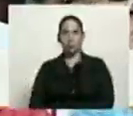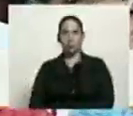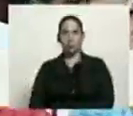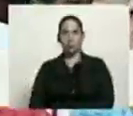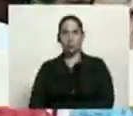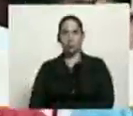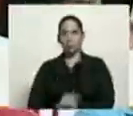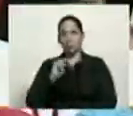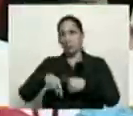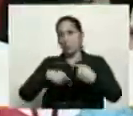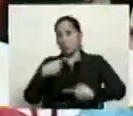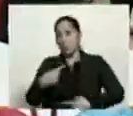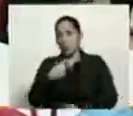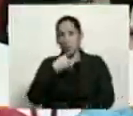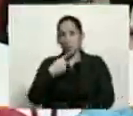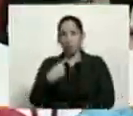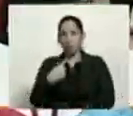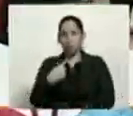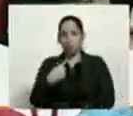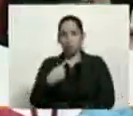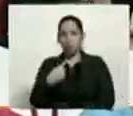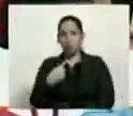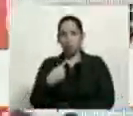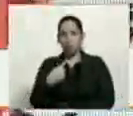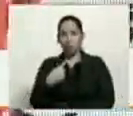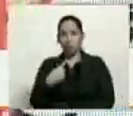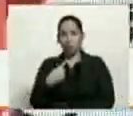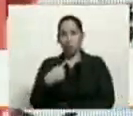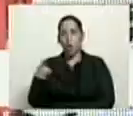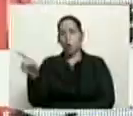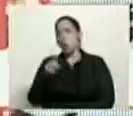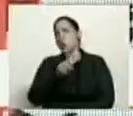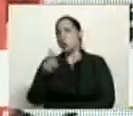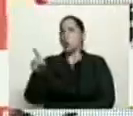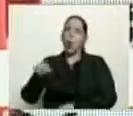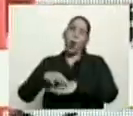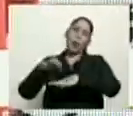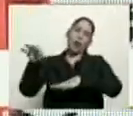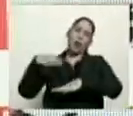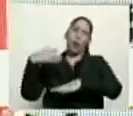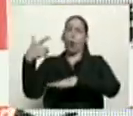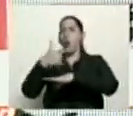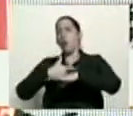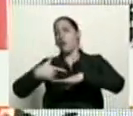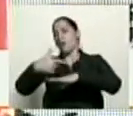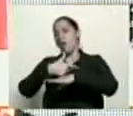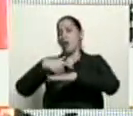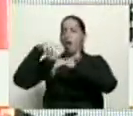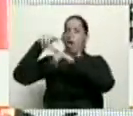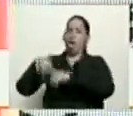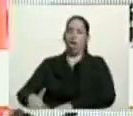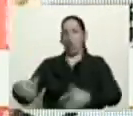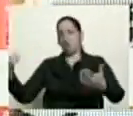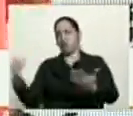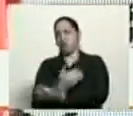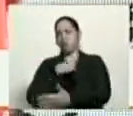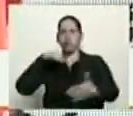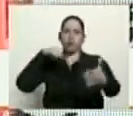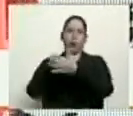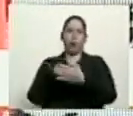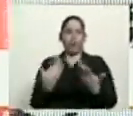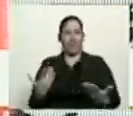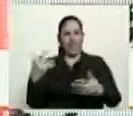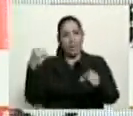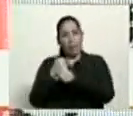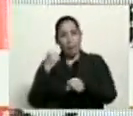Y después dirán, no nos dejaron, el gobierno no nos dejó que lo tumbáramos. Los trabajadores